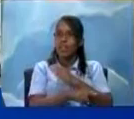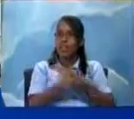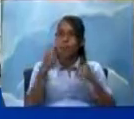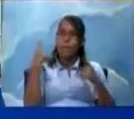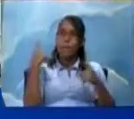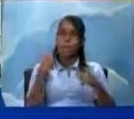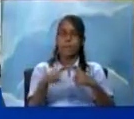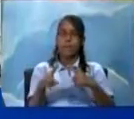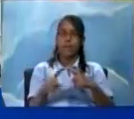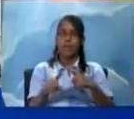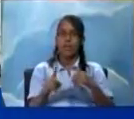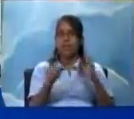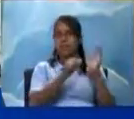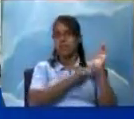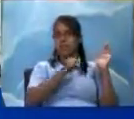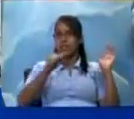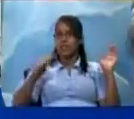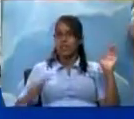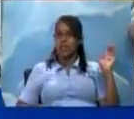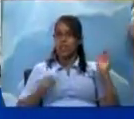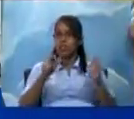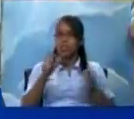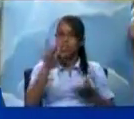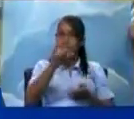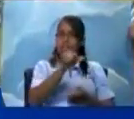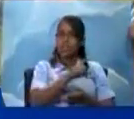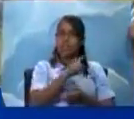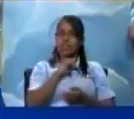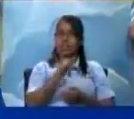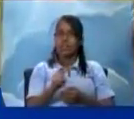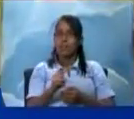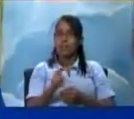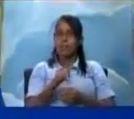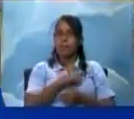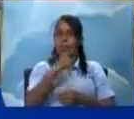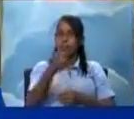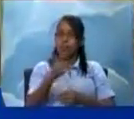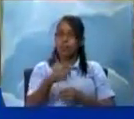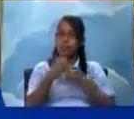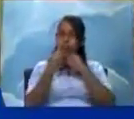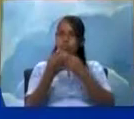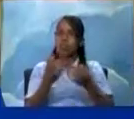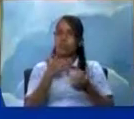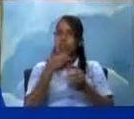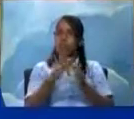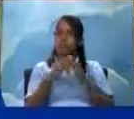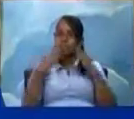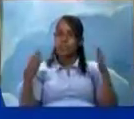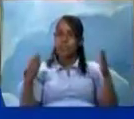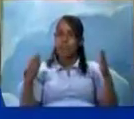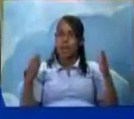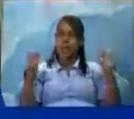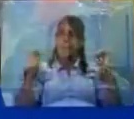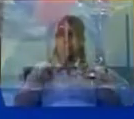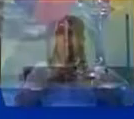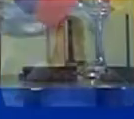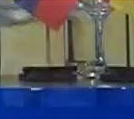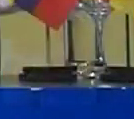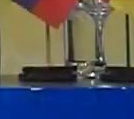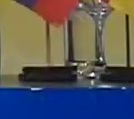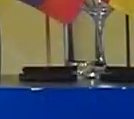dentro, pero el Señor te necesitaba. Después de eso, cuéntanos algún gran milagro que